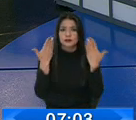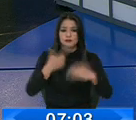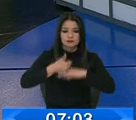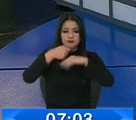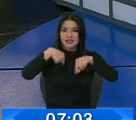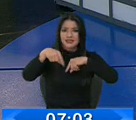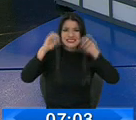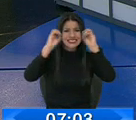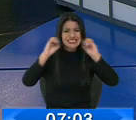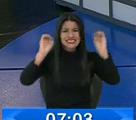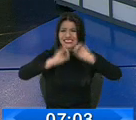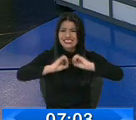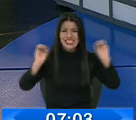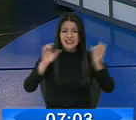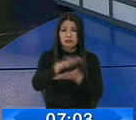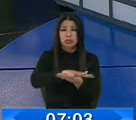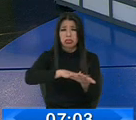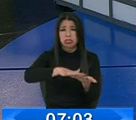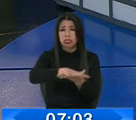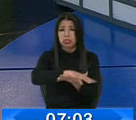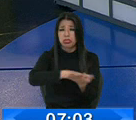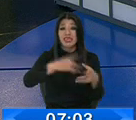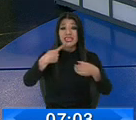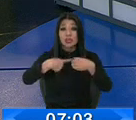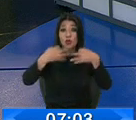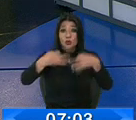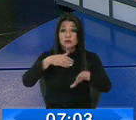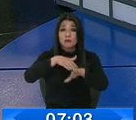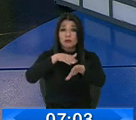no había nada, era un caos la ciudad de Quito